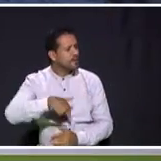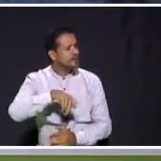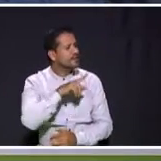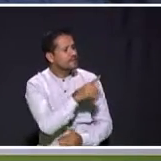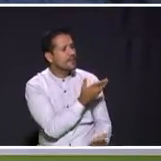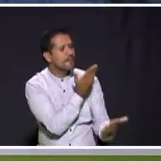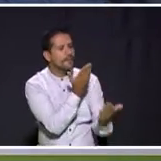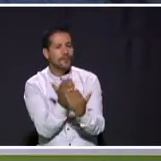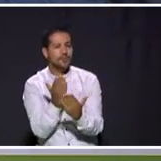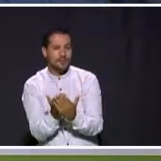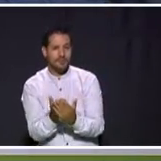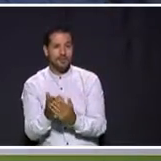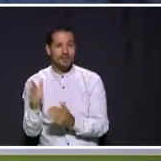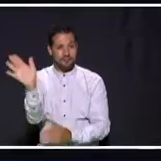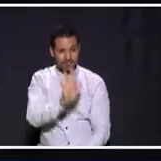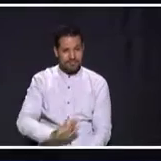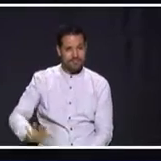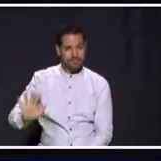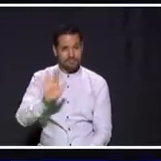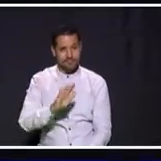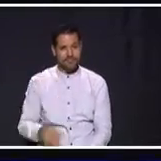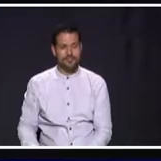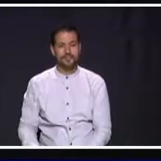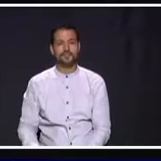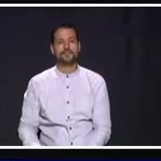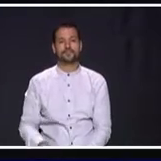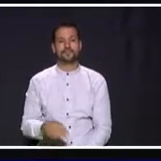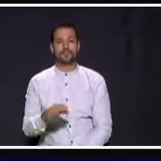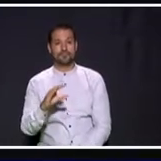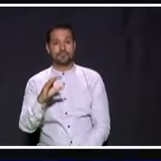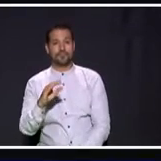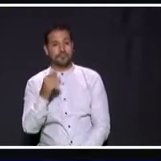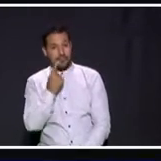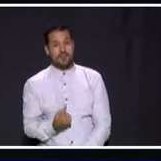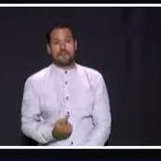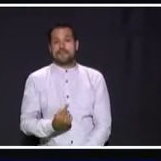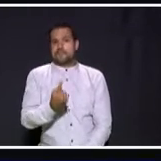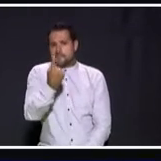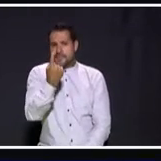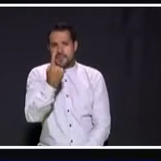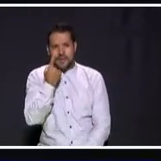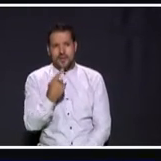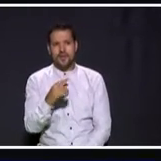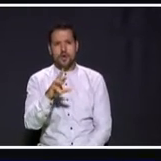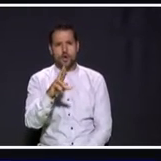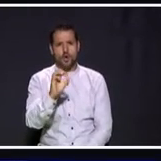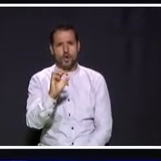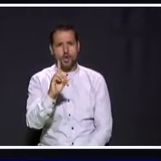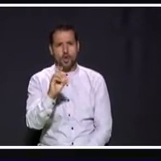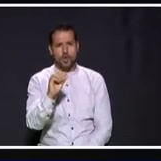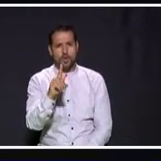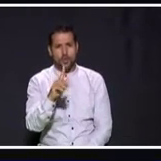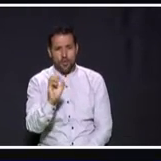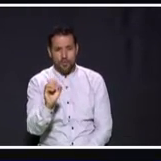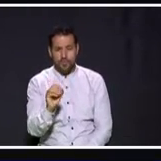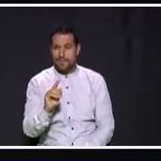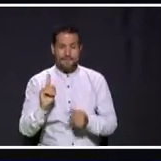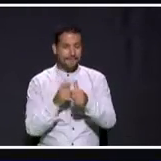para este departamento oscar lo primero que tenemos que tener en cuenta es que antioquia no tiene modelo de desarrollo económico